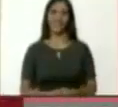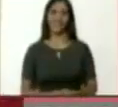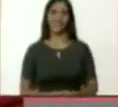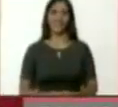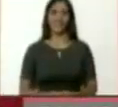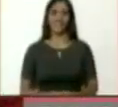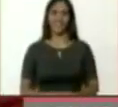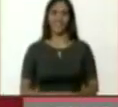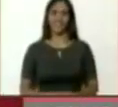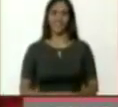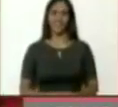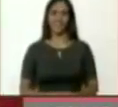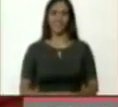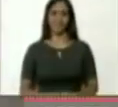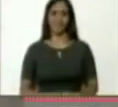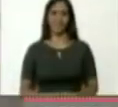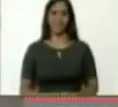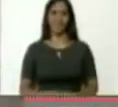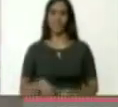Ya va, ya va.